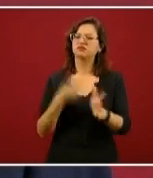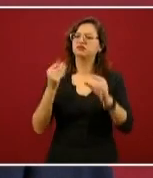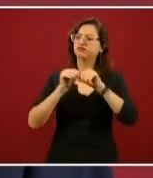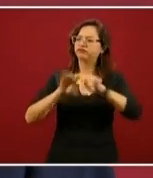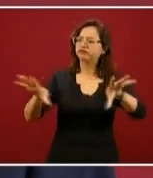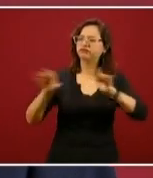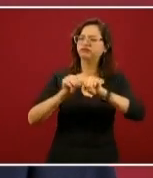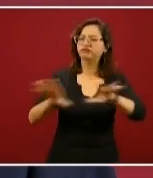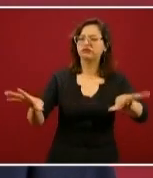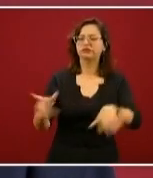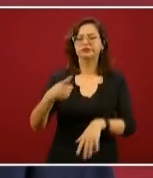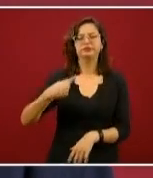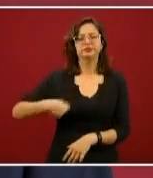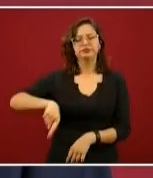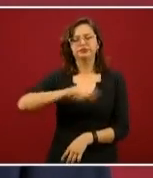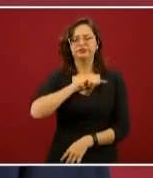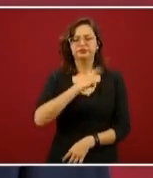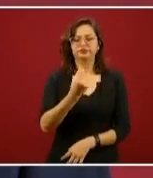y